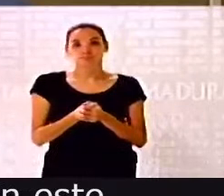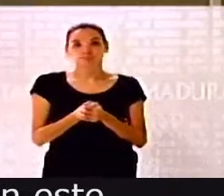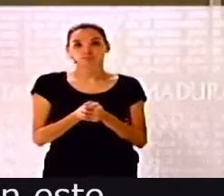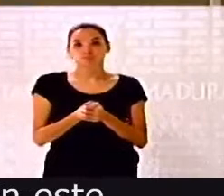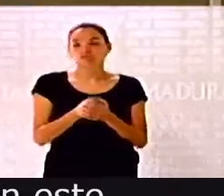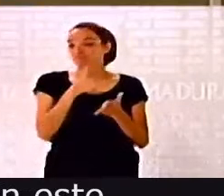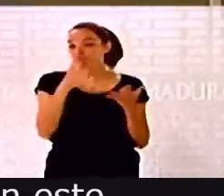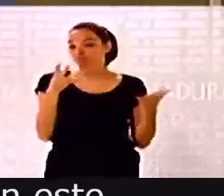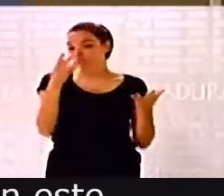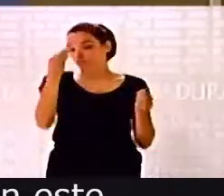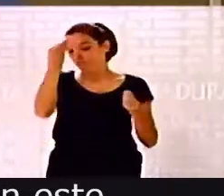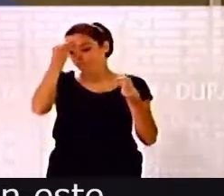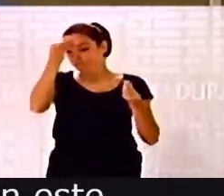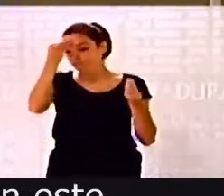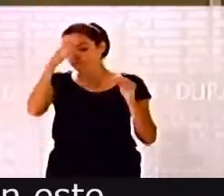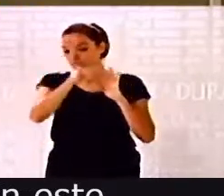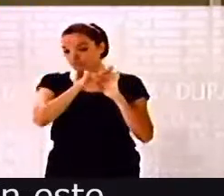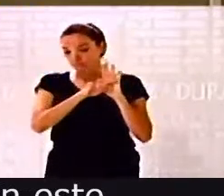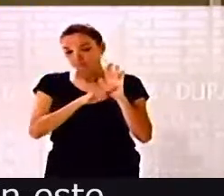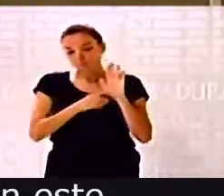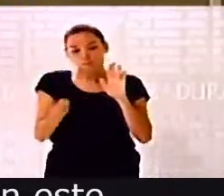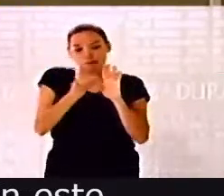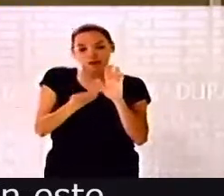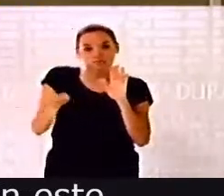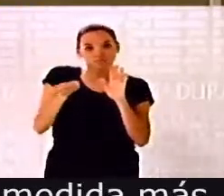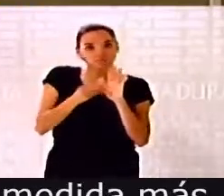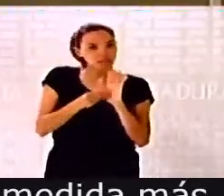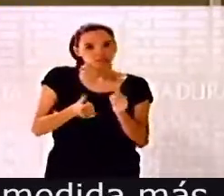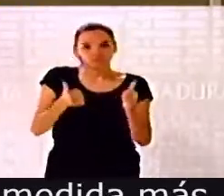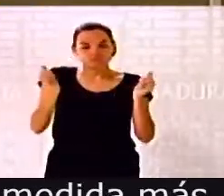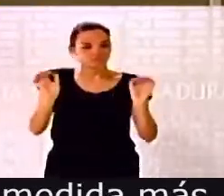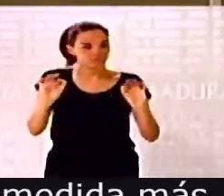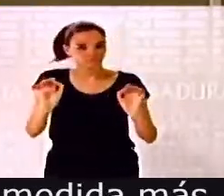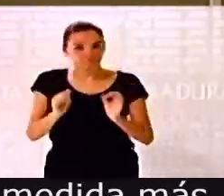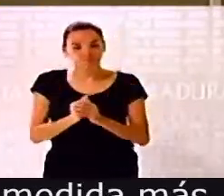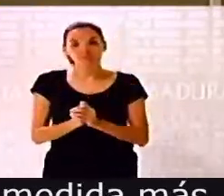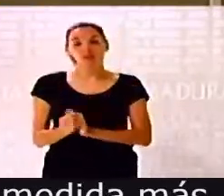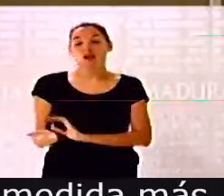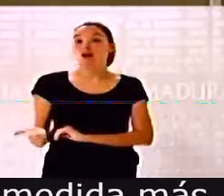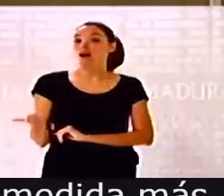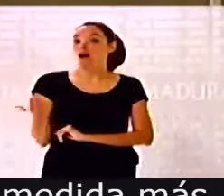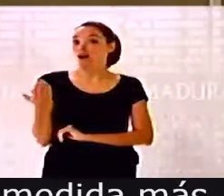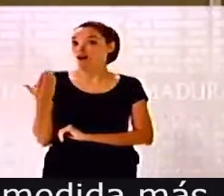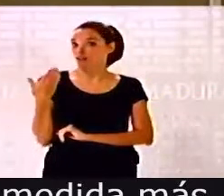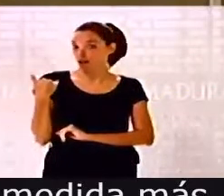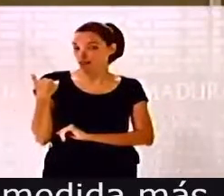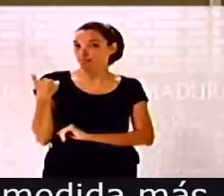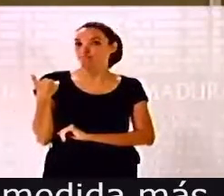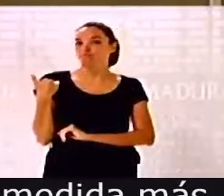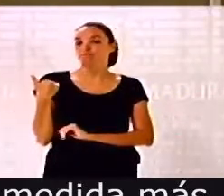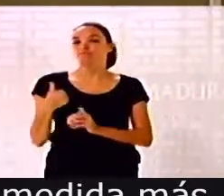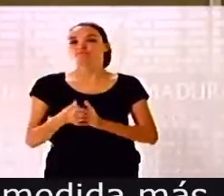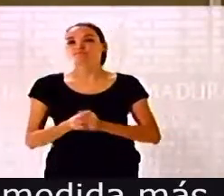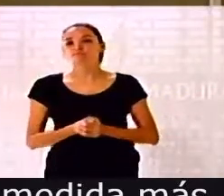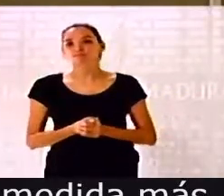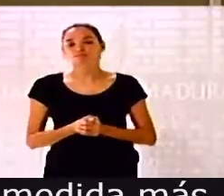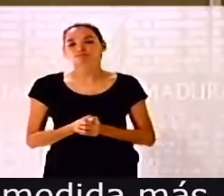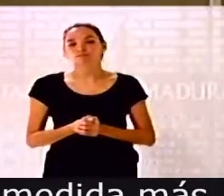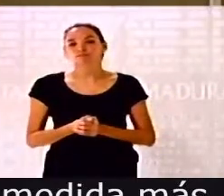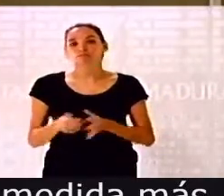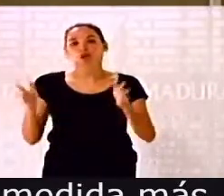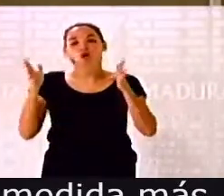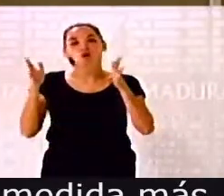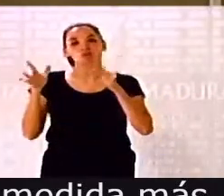ninguna medida más con respecto a ese tema. De hecho, ayer se celebró Consejo Interterritorial del